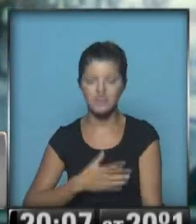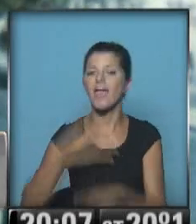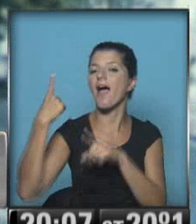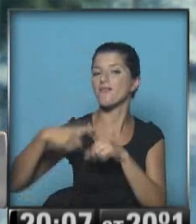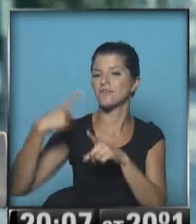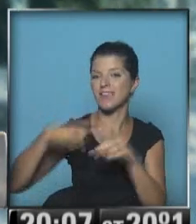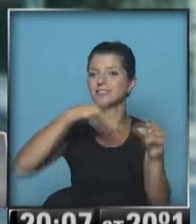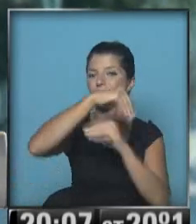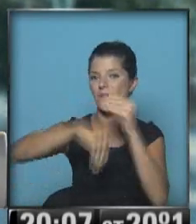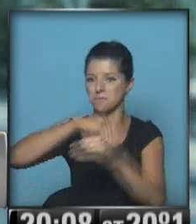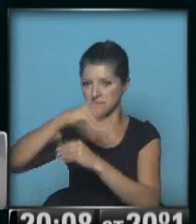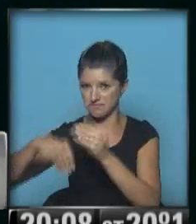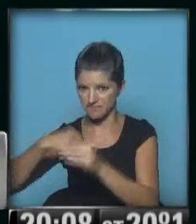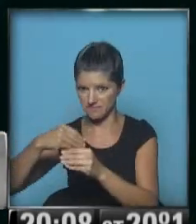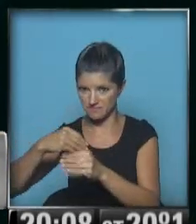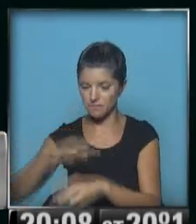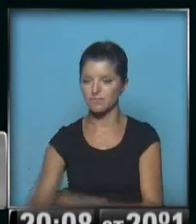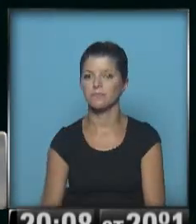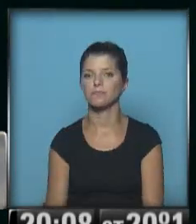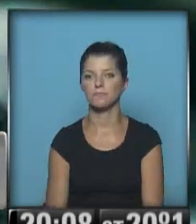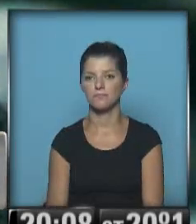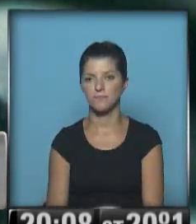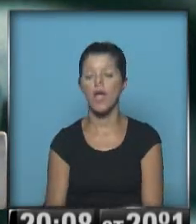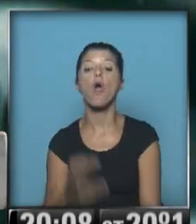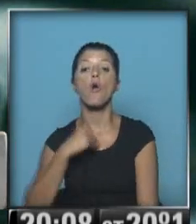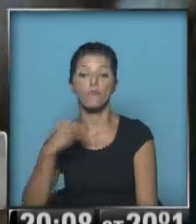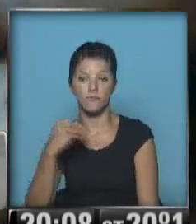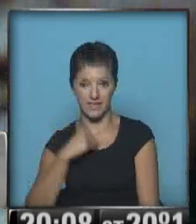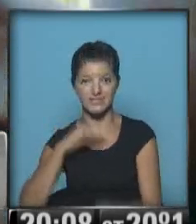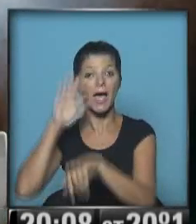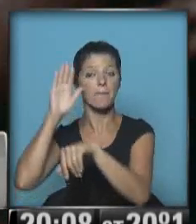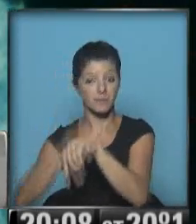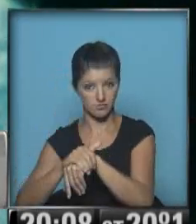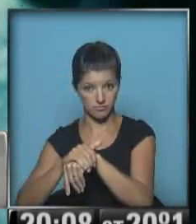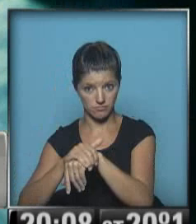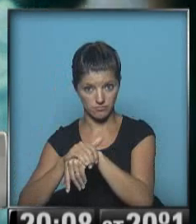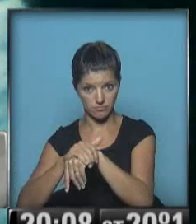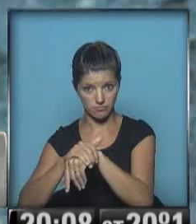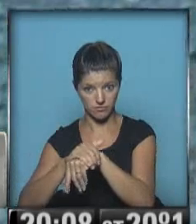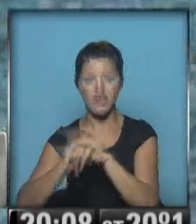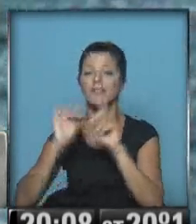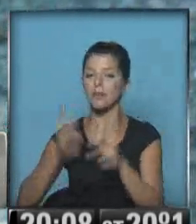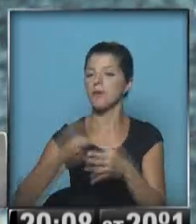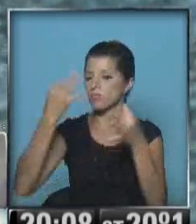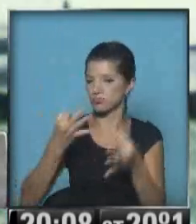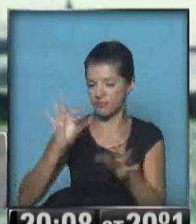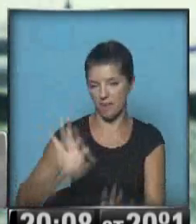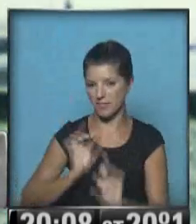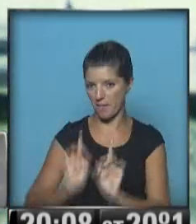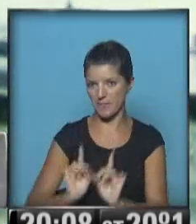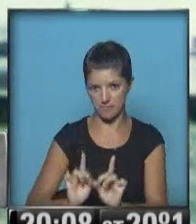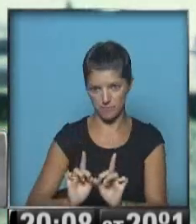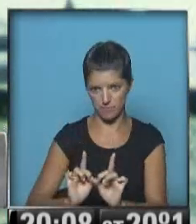de la familia la confianza en la amistad la dicha de la